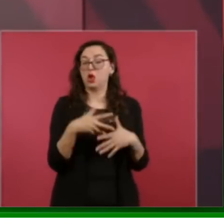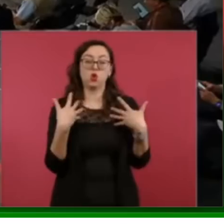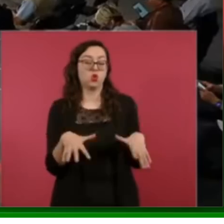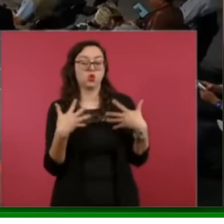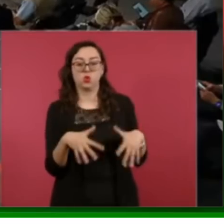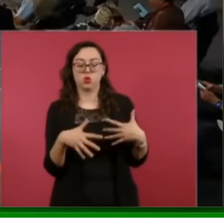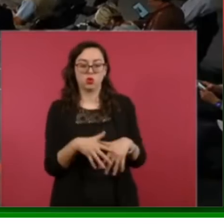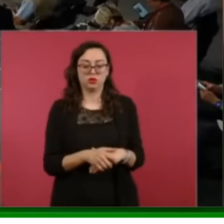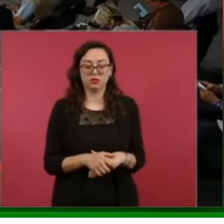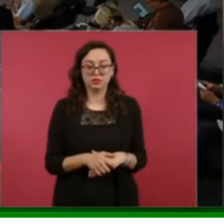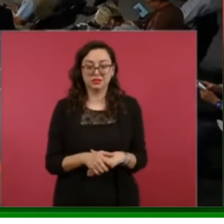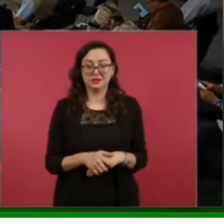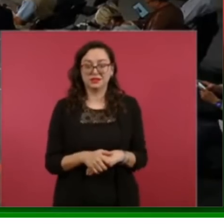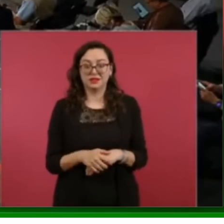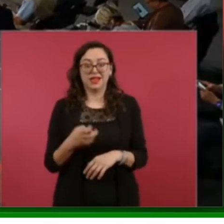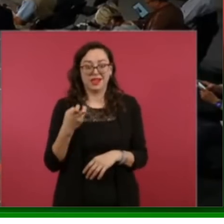entonces ya no,